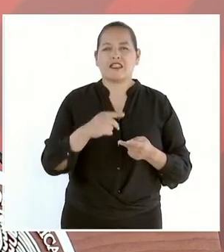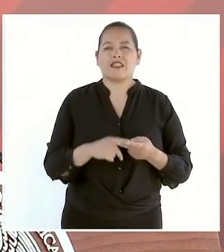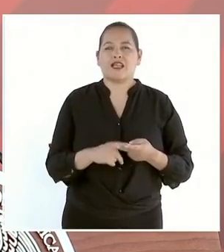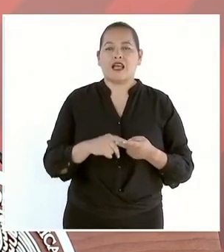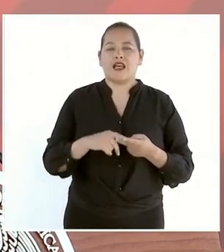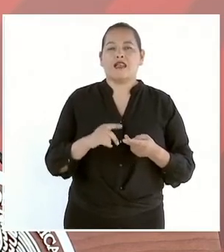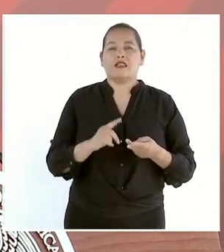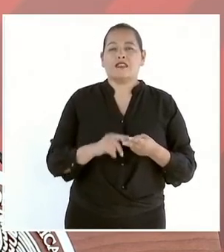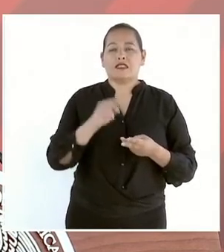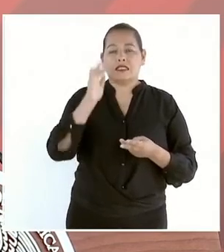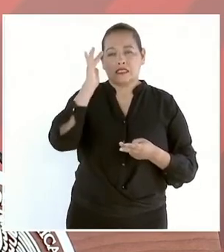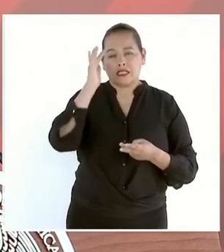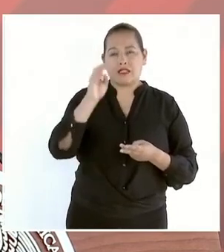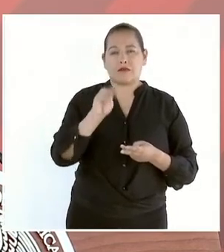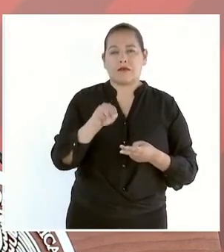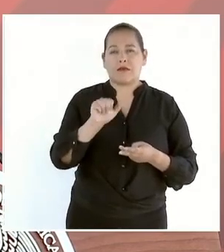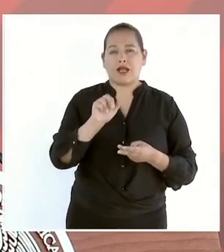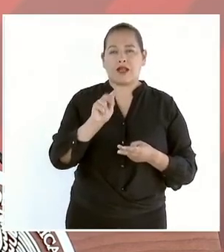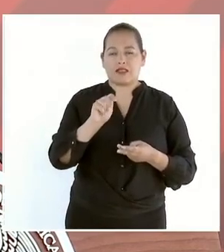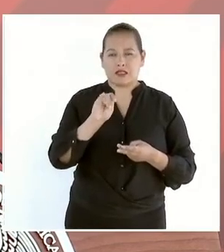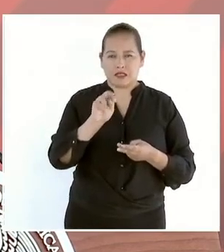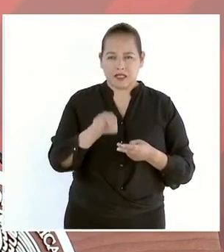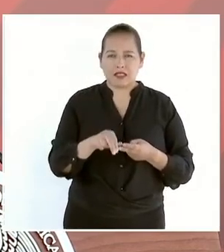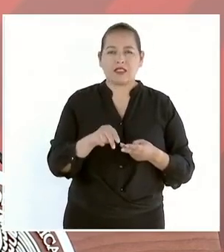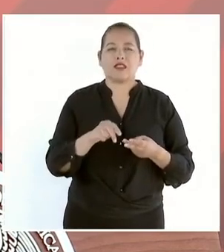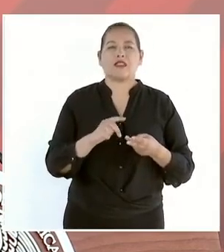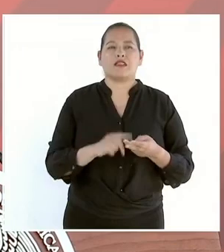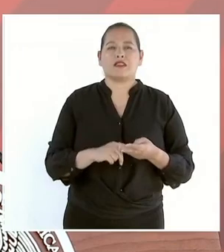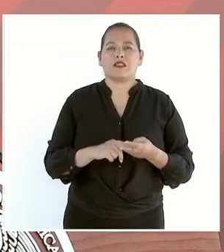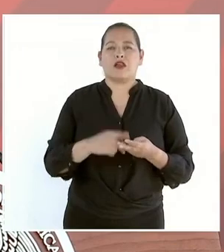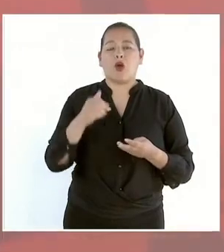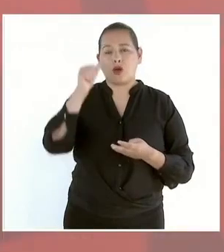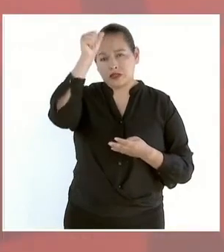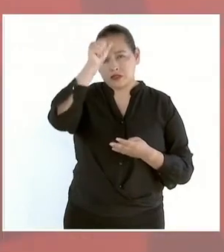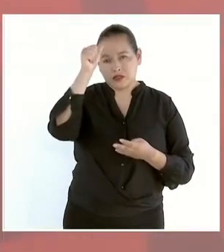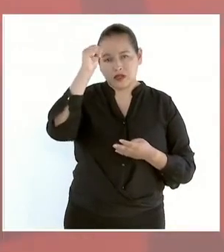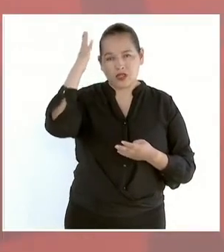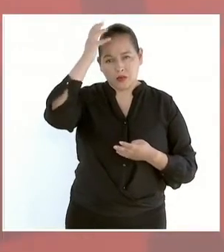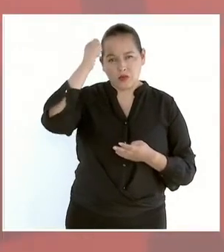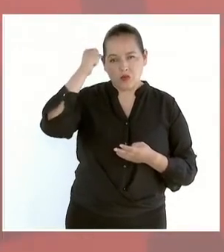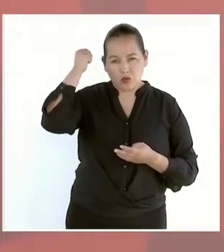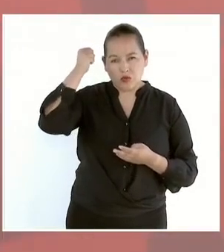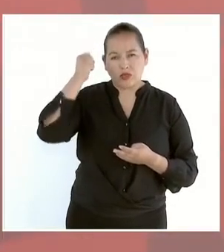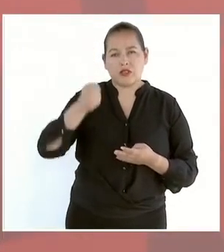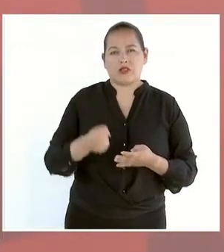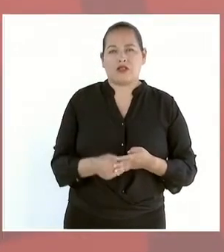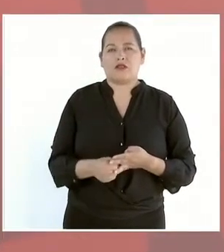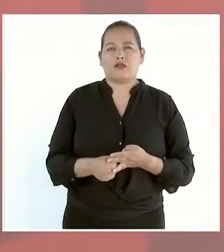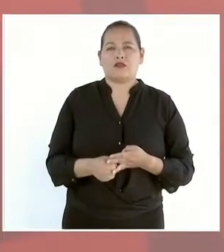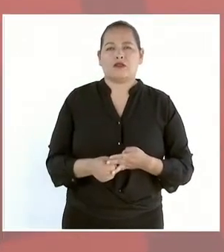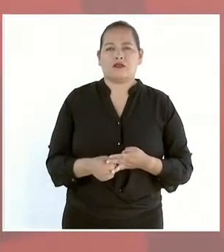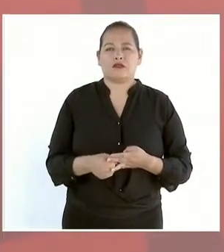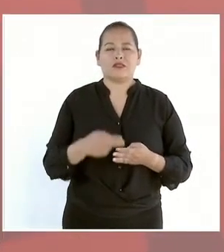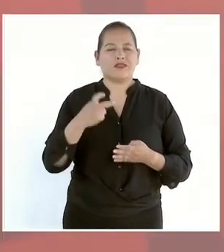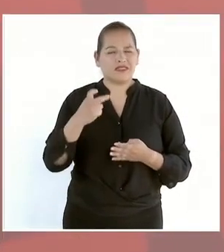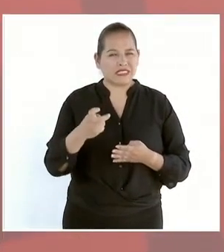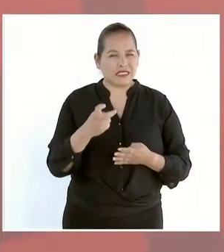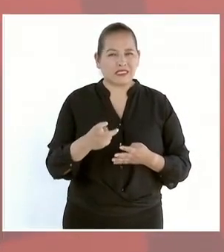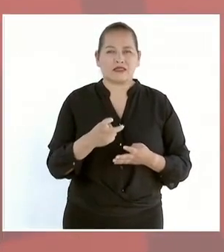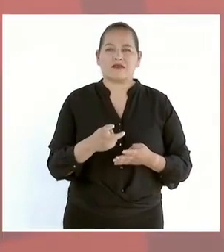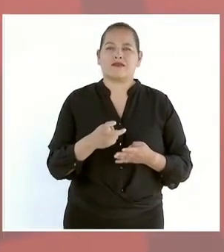o hasta el propio cura morelos me dijo todos ellos fueron próceres